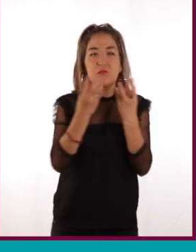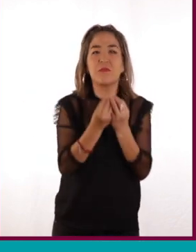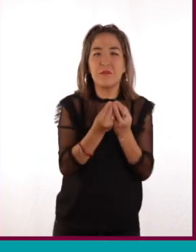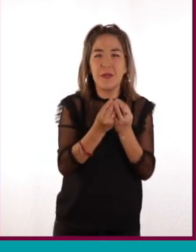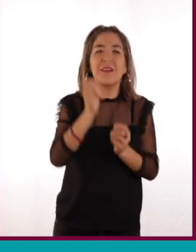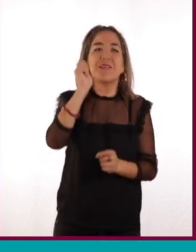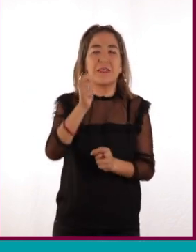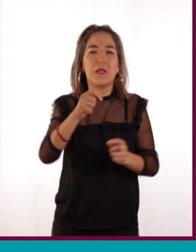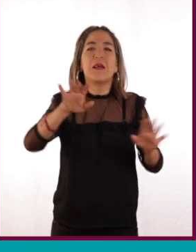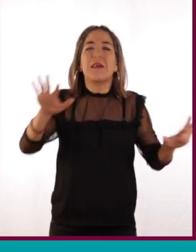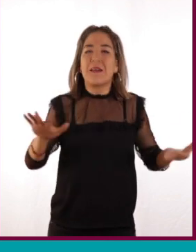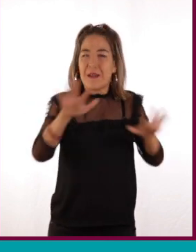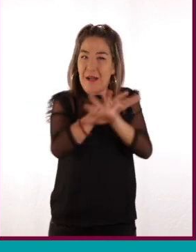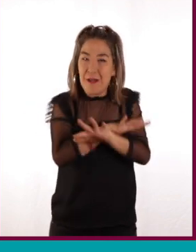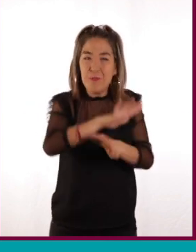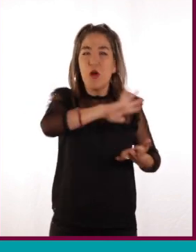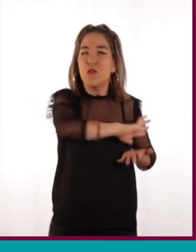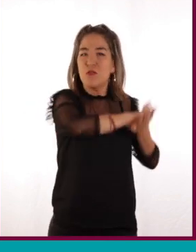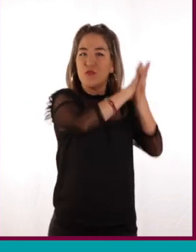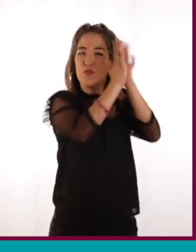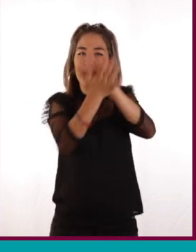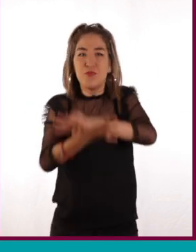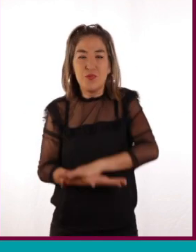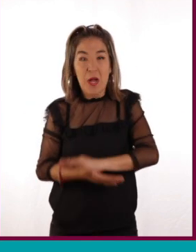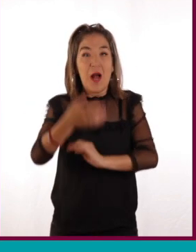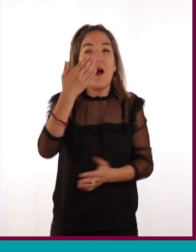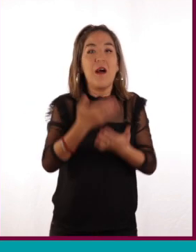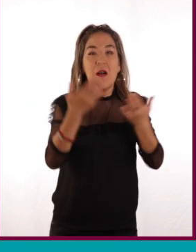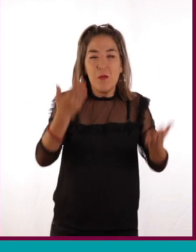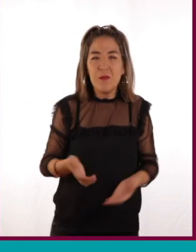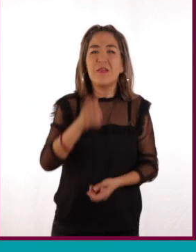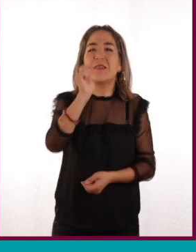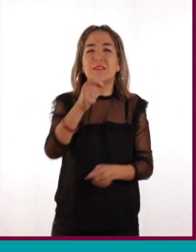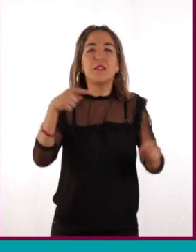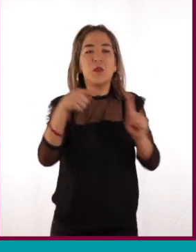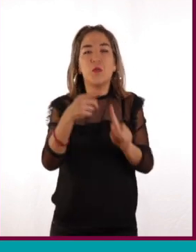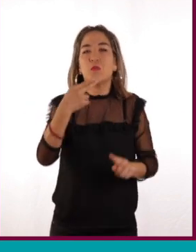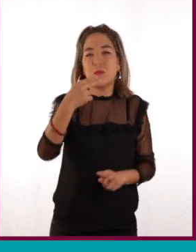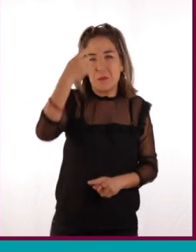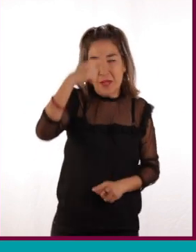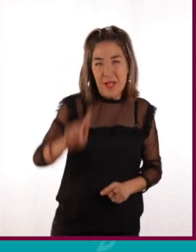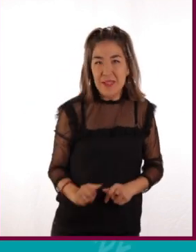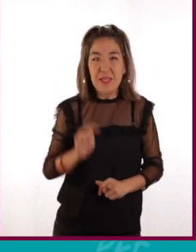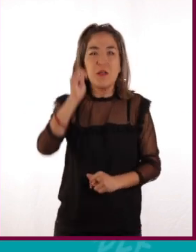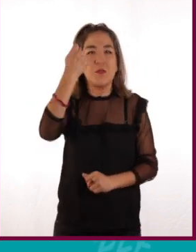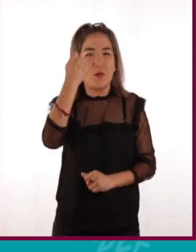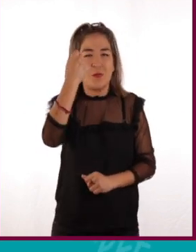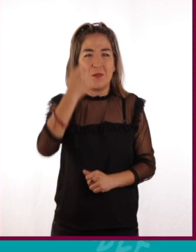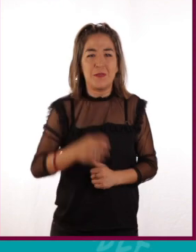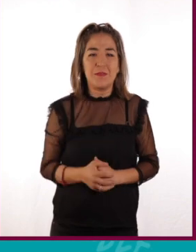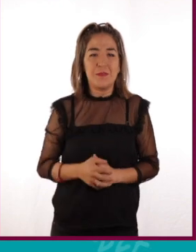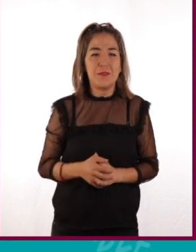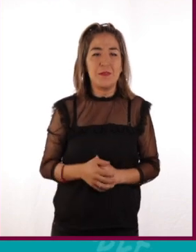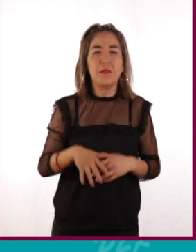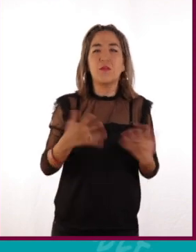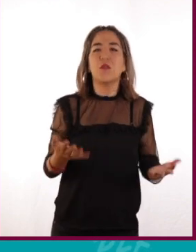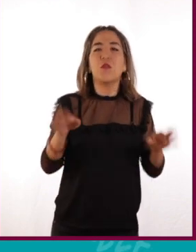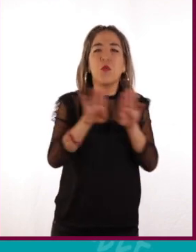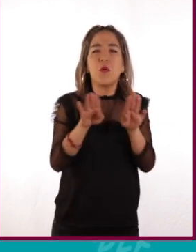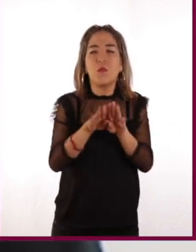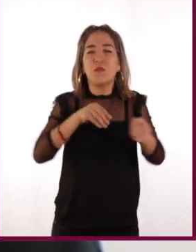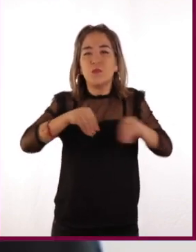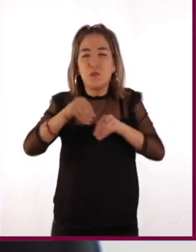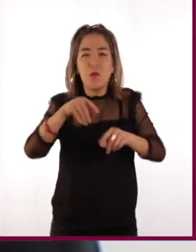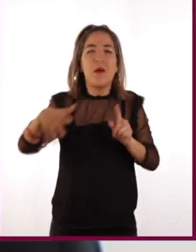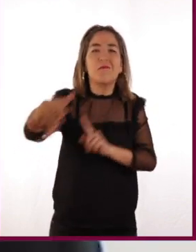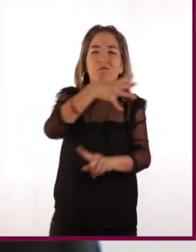están asociadas directamente con una evolución hoy más cercana al uso de la tecnología,